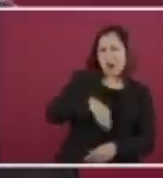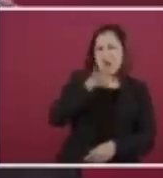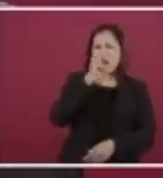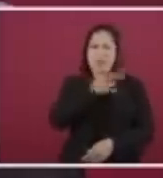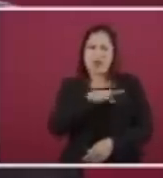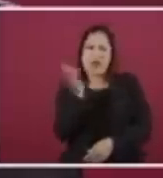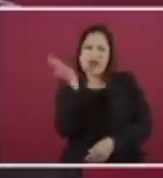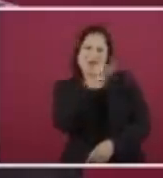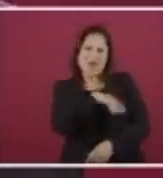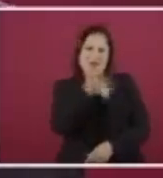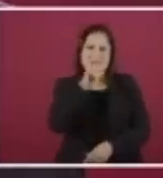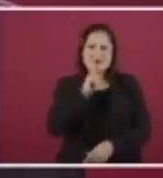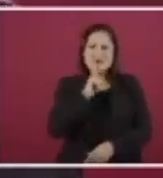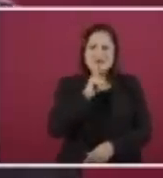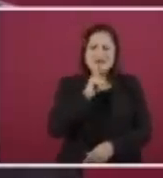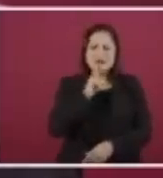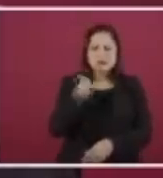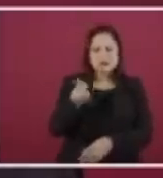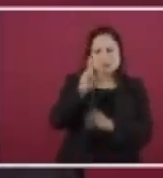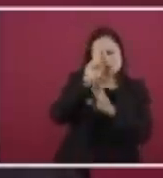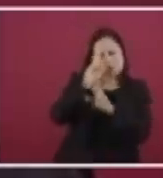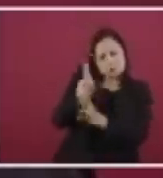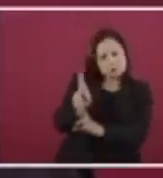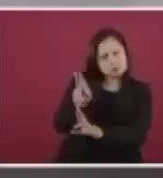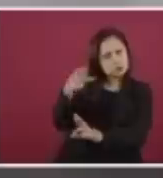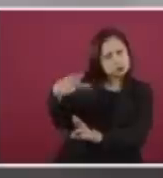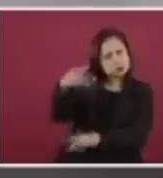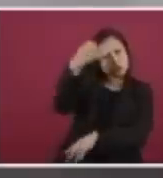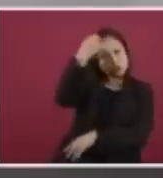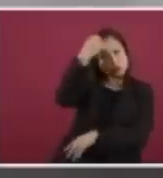sí, está mal, pero